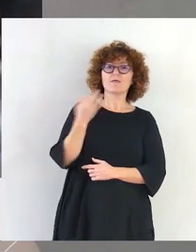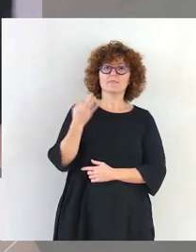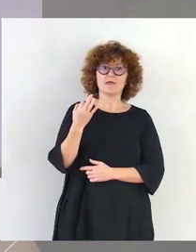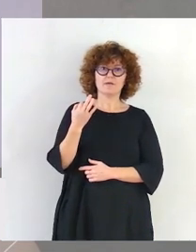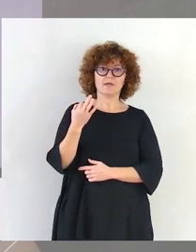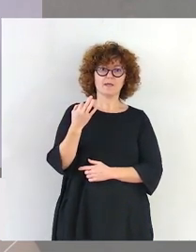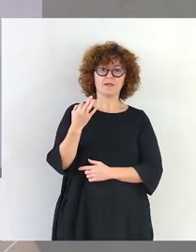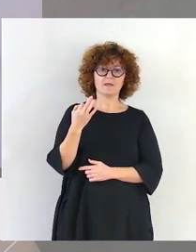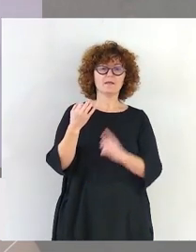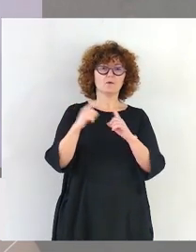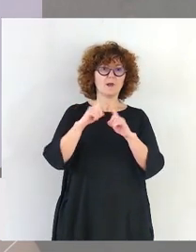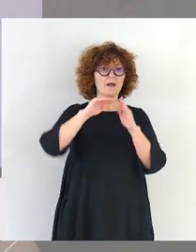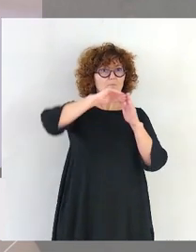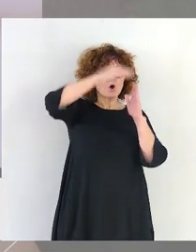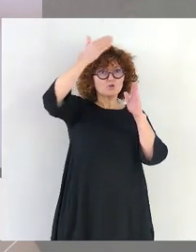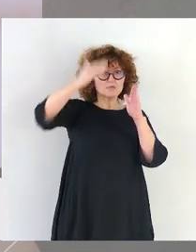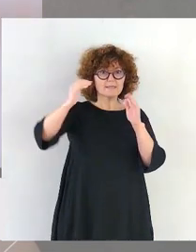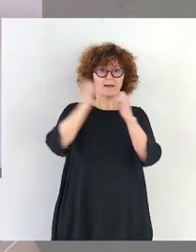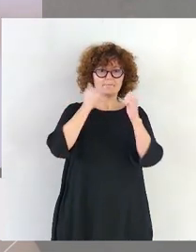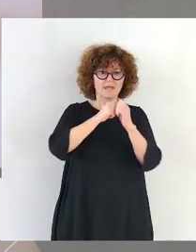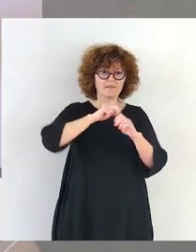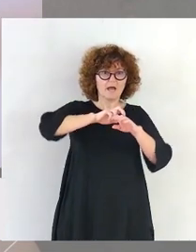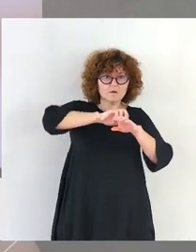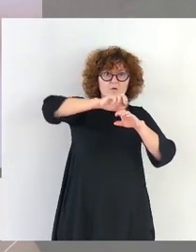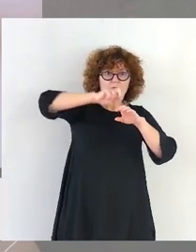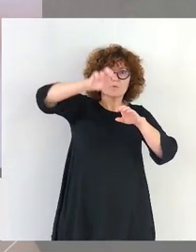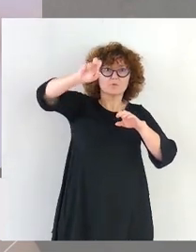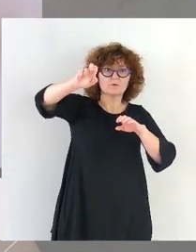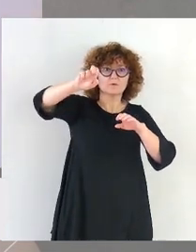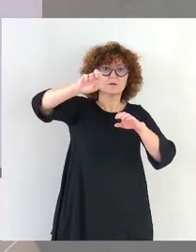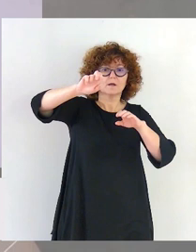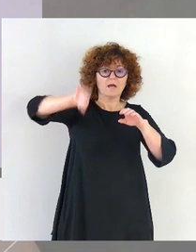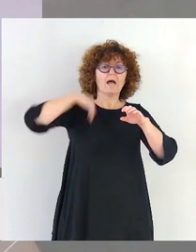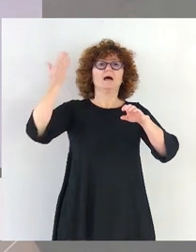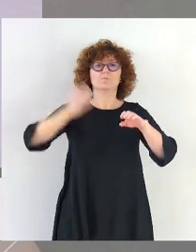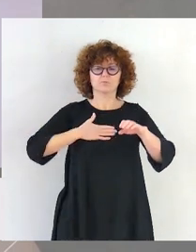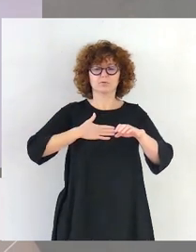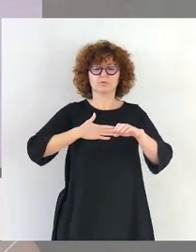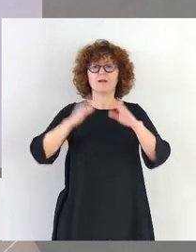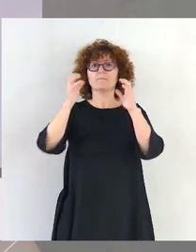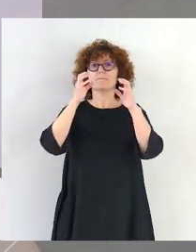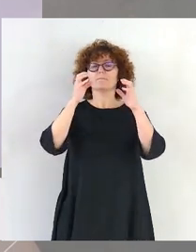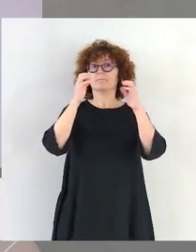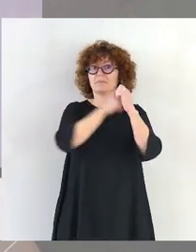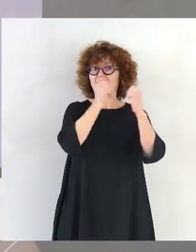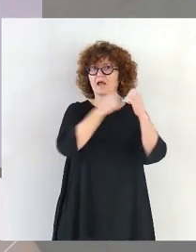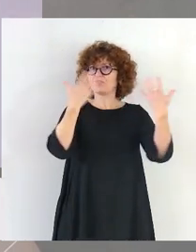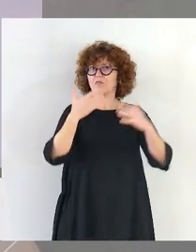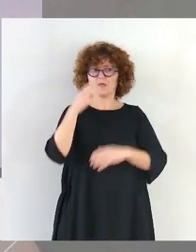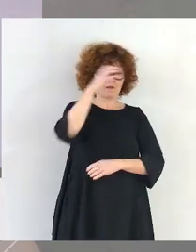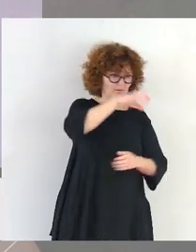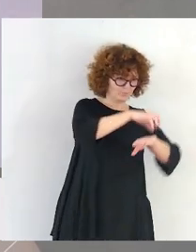vez una piedra a lo alto de la montaña y cuando despertaba el día siguiente Dónde estaba la piedra otra vez abajo sí Por lo tanto esa